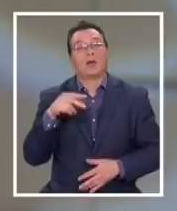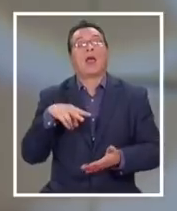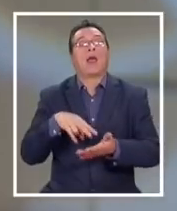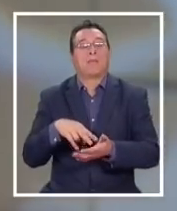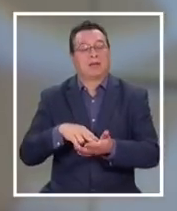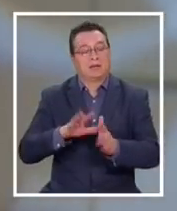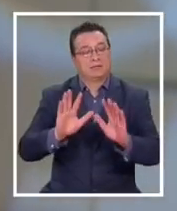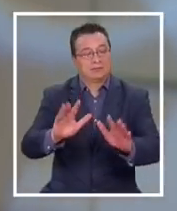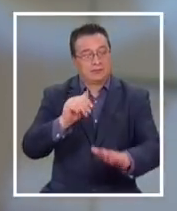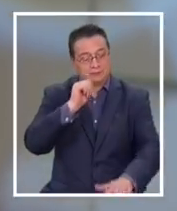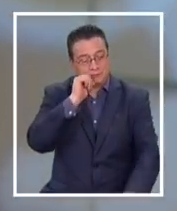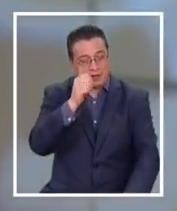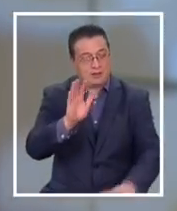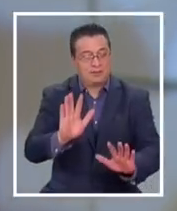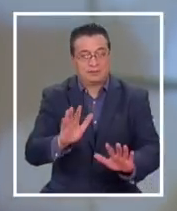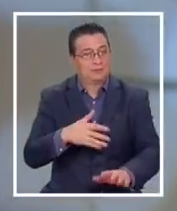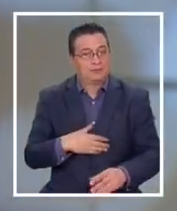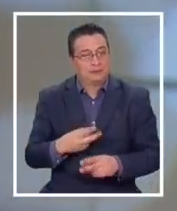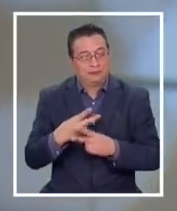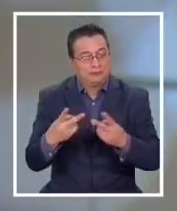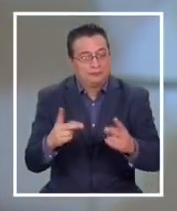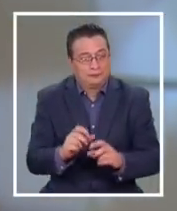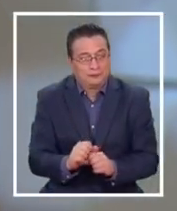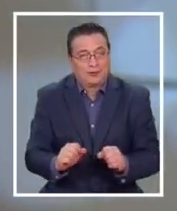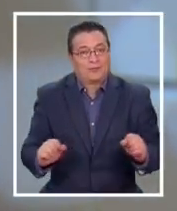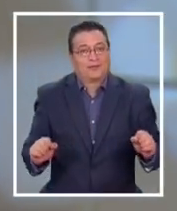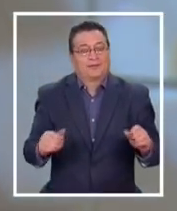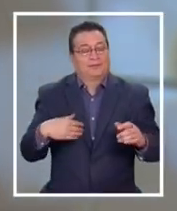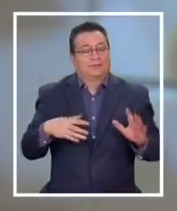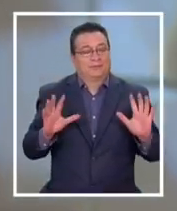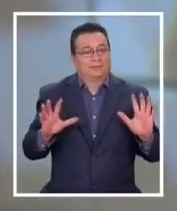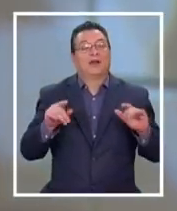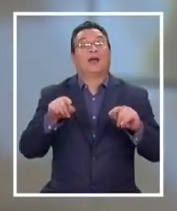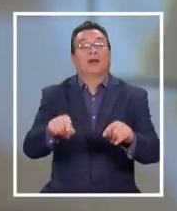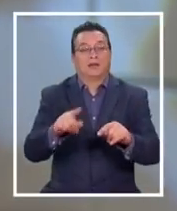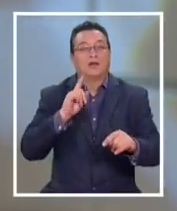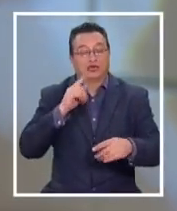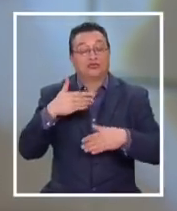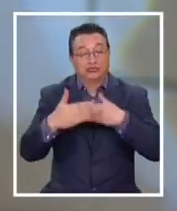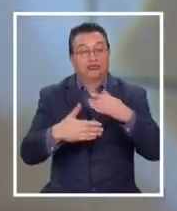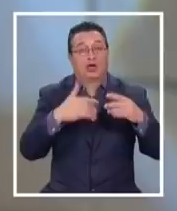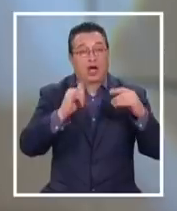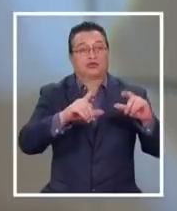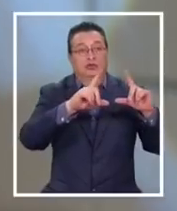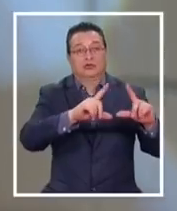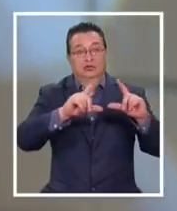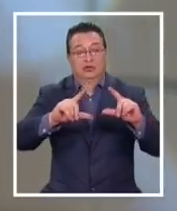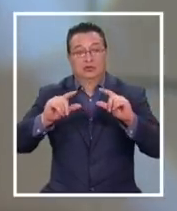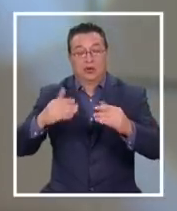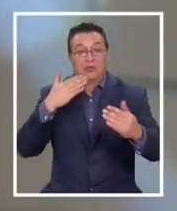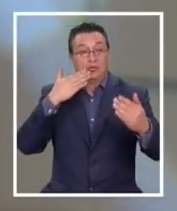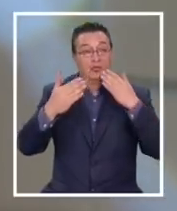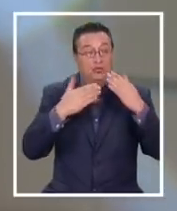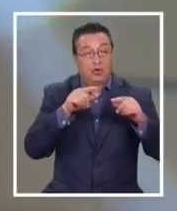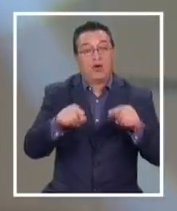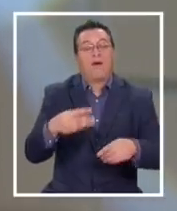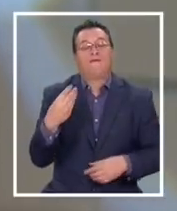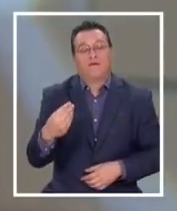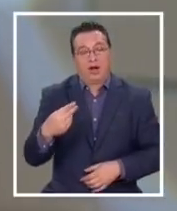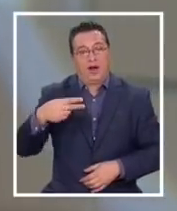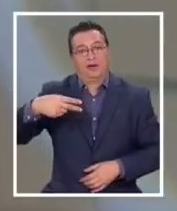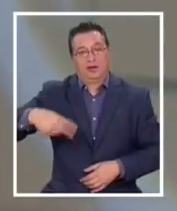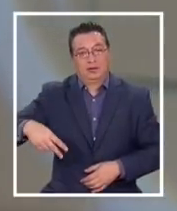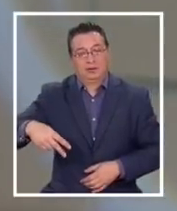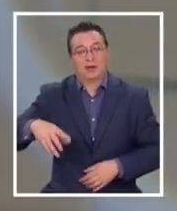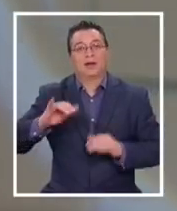mañana. Pero lo que sí hemos podido ver todos estos días es que han ido bajando la cantidad de contagiados y eso es una muy buena noticia